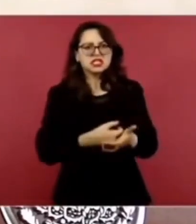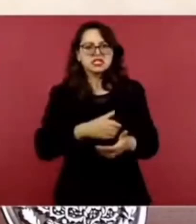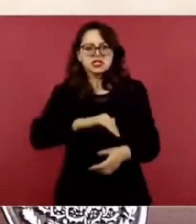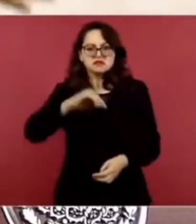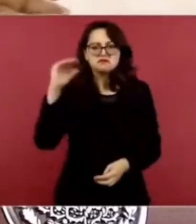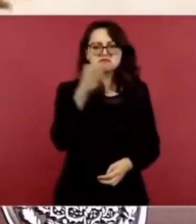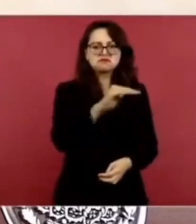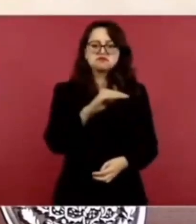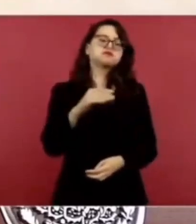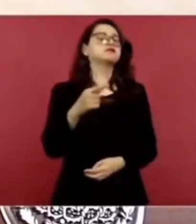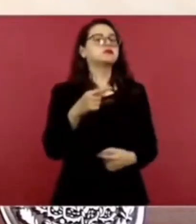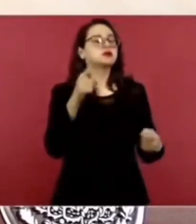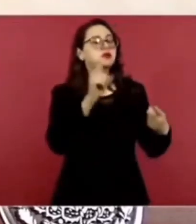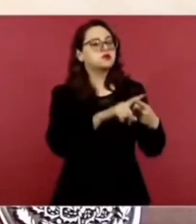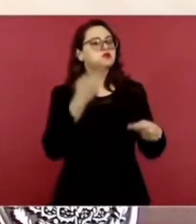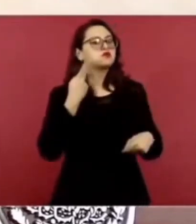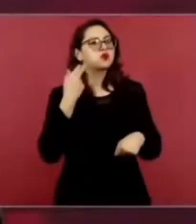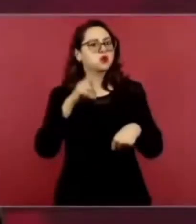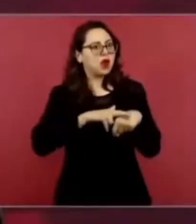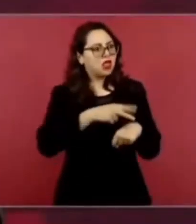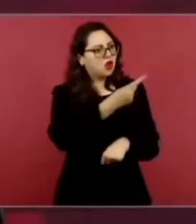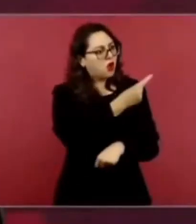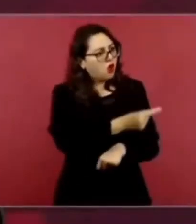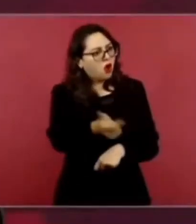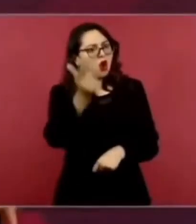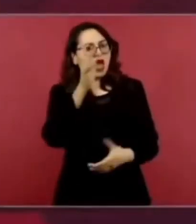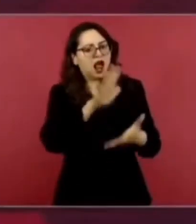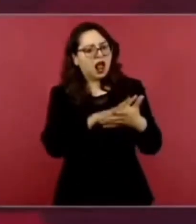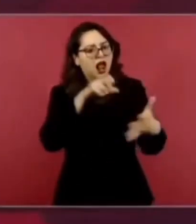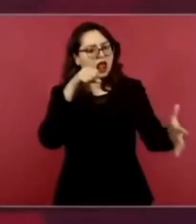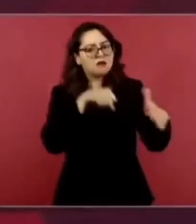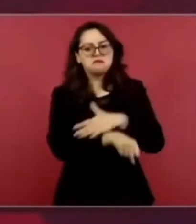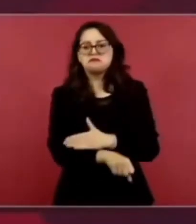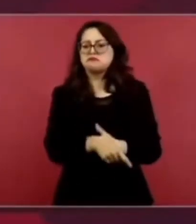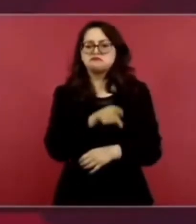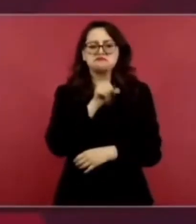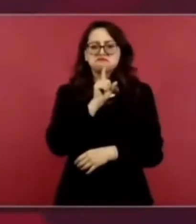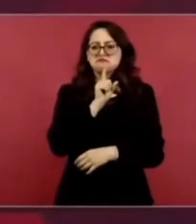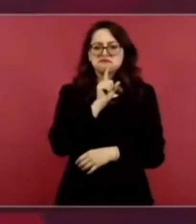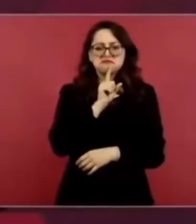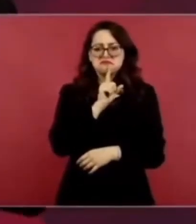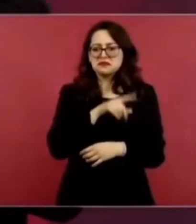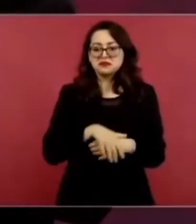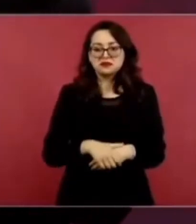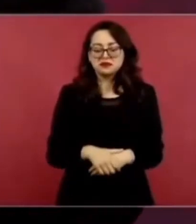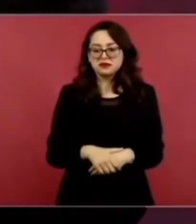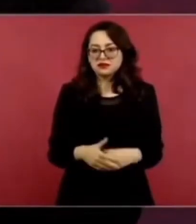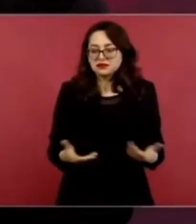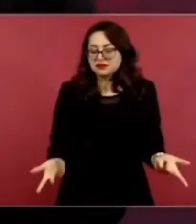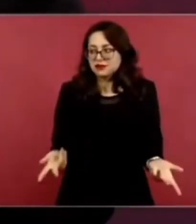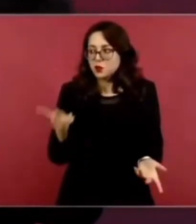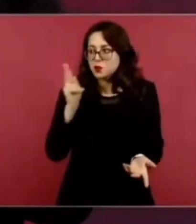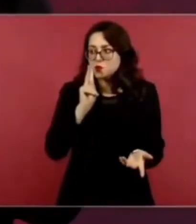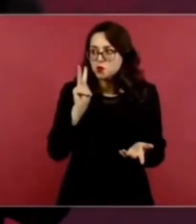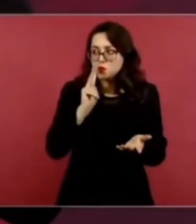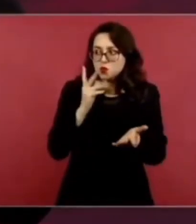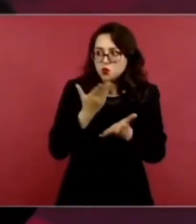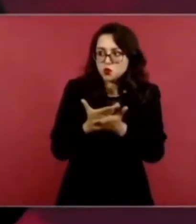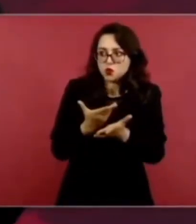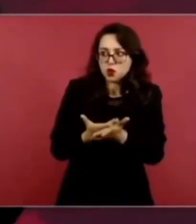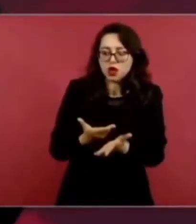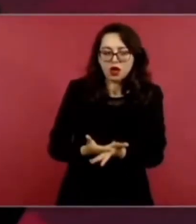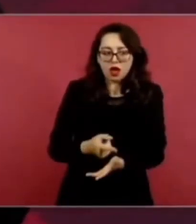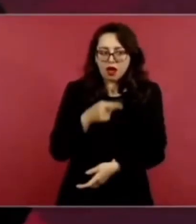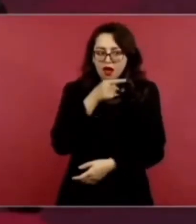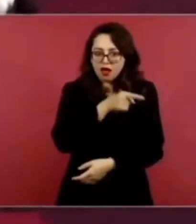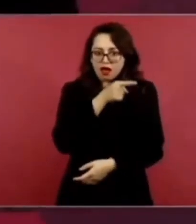que se metiera a la cárcel al procurador, que se tenía la prueba suficiente de que